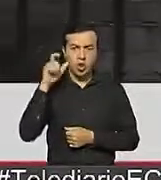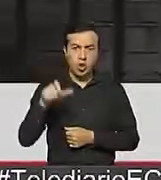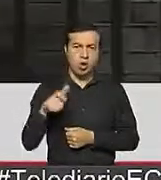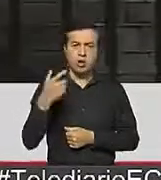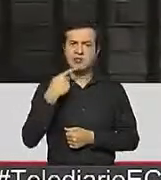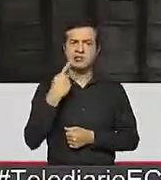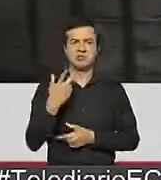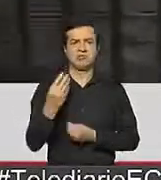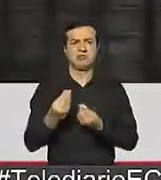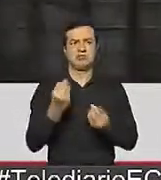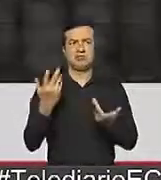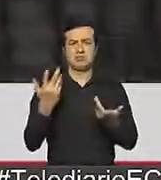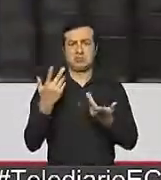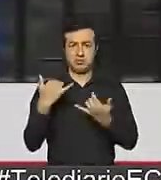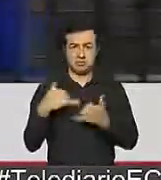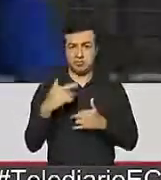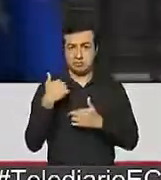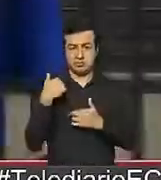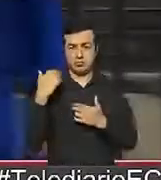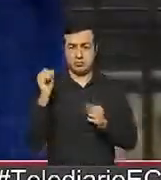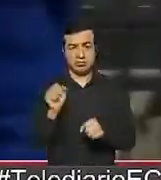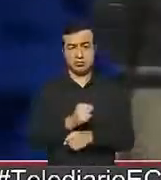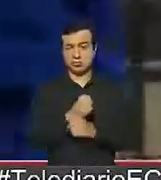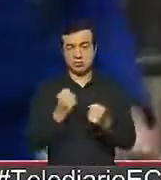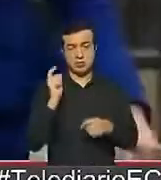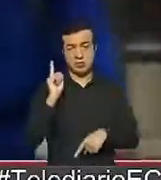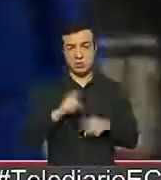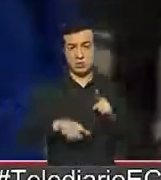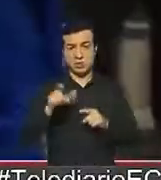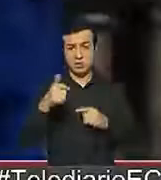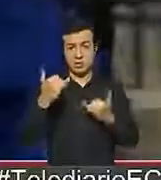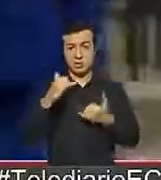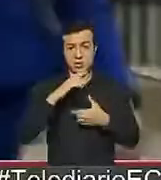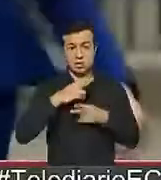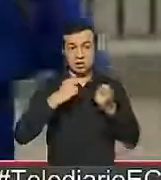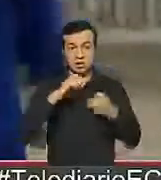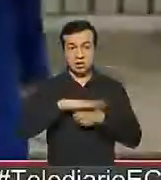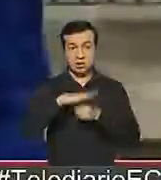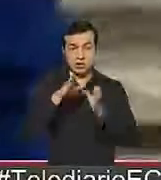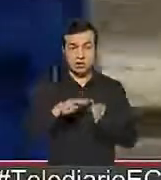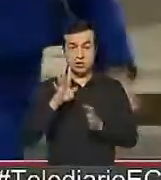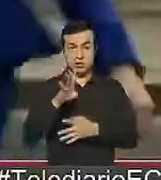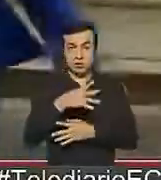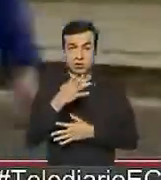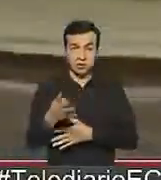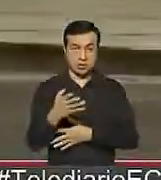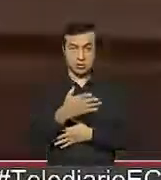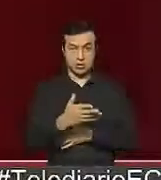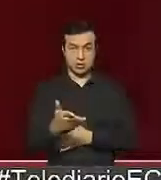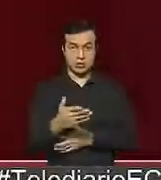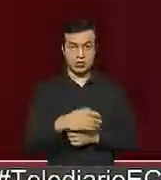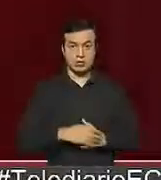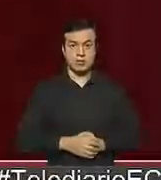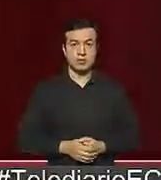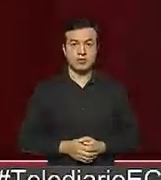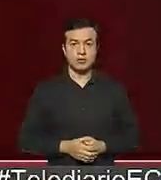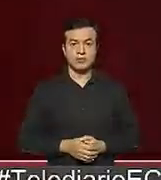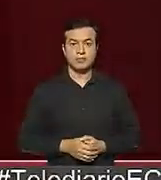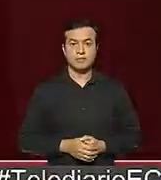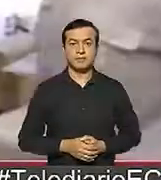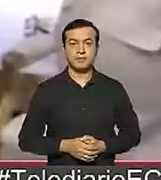hace imposible que desempeñe mi rol como quisiera, aseguró el ahora ex embajador británico.